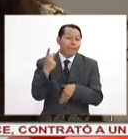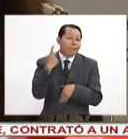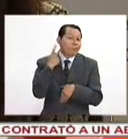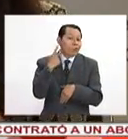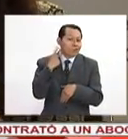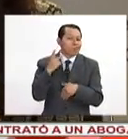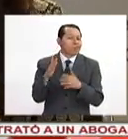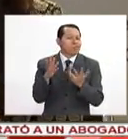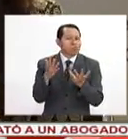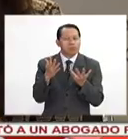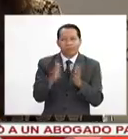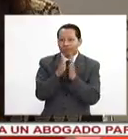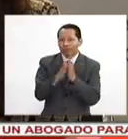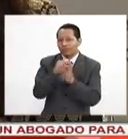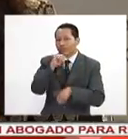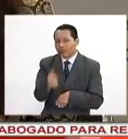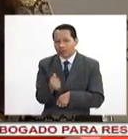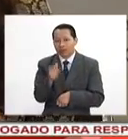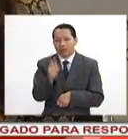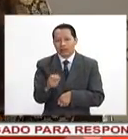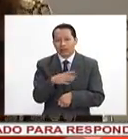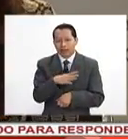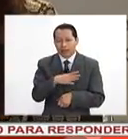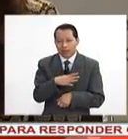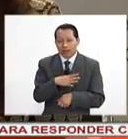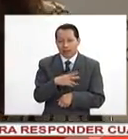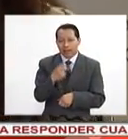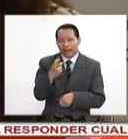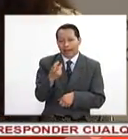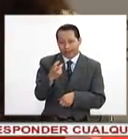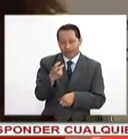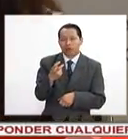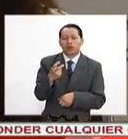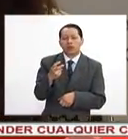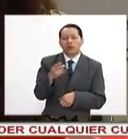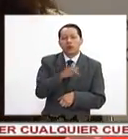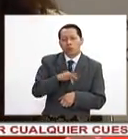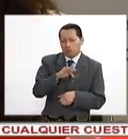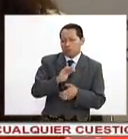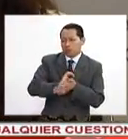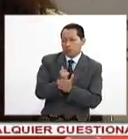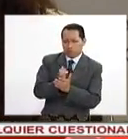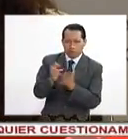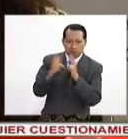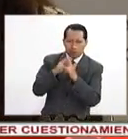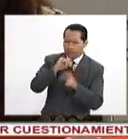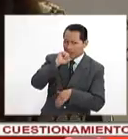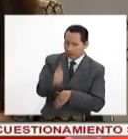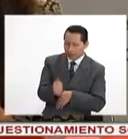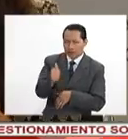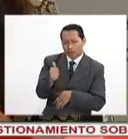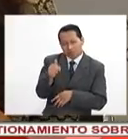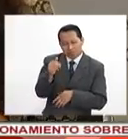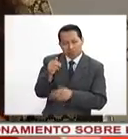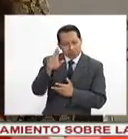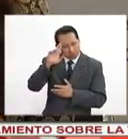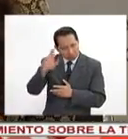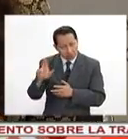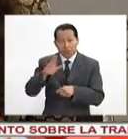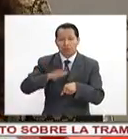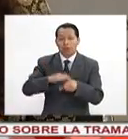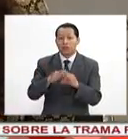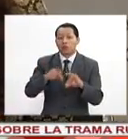pública. Realmente la laicidad es lo que permite que no haya discriminación en materia religiosa. Entonces, más que